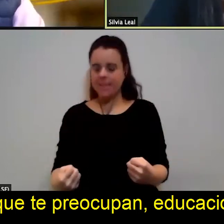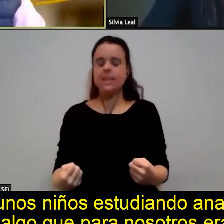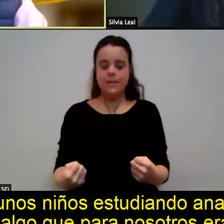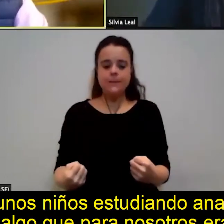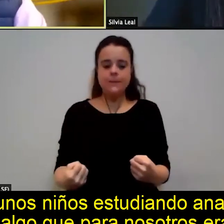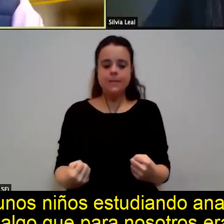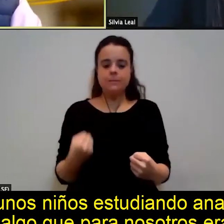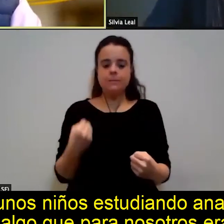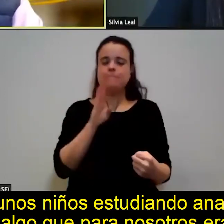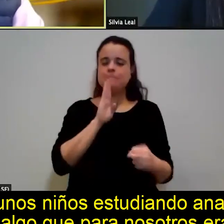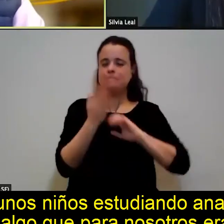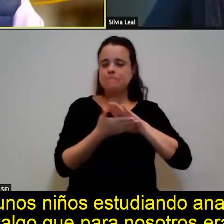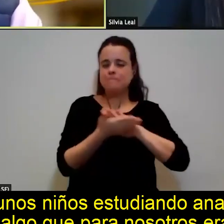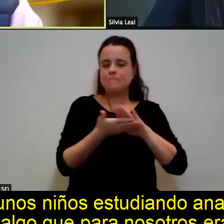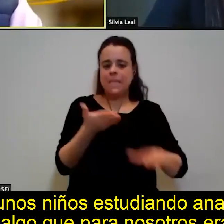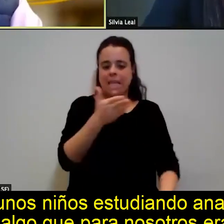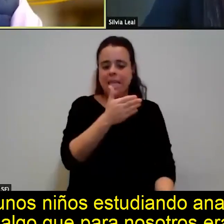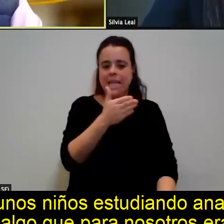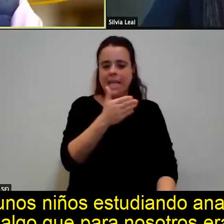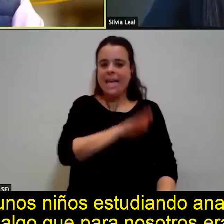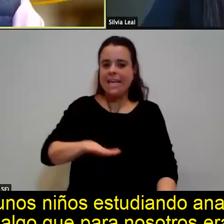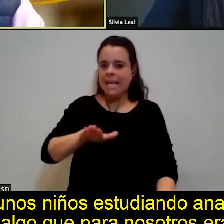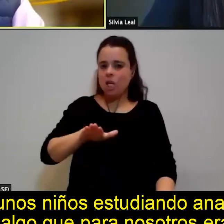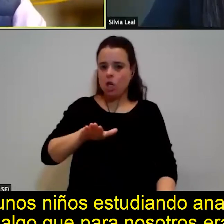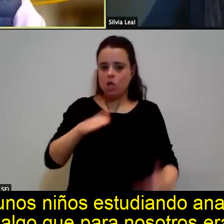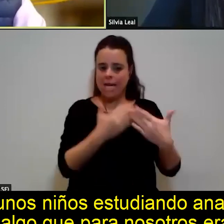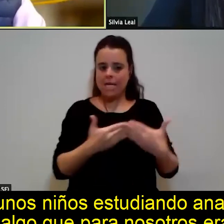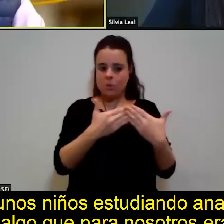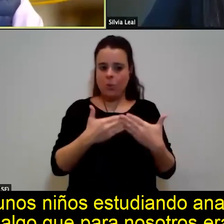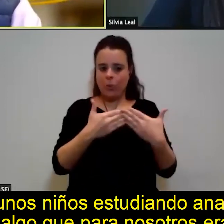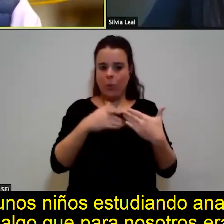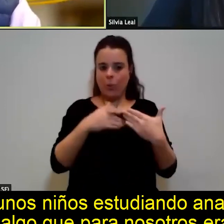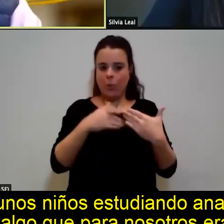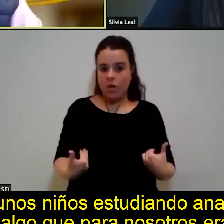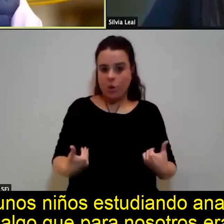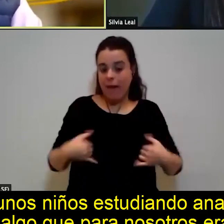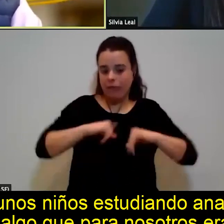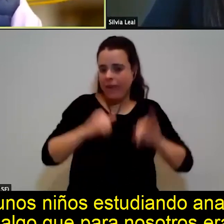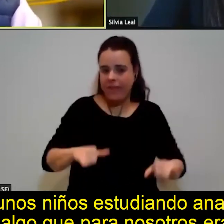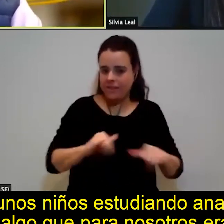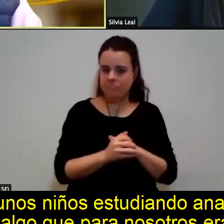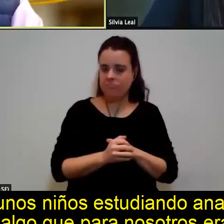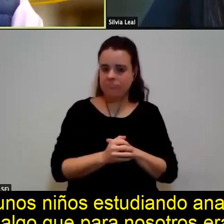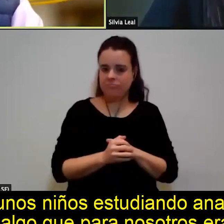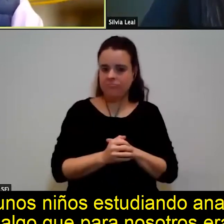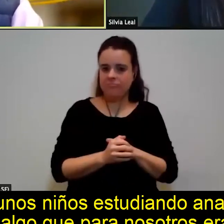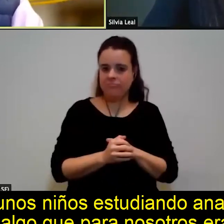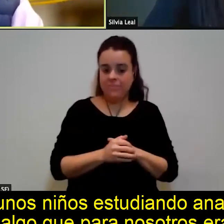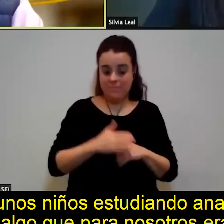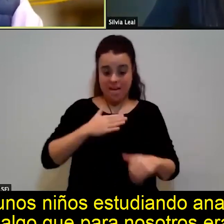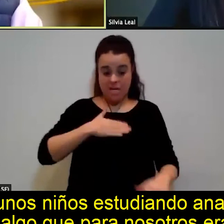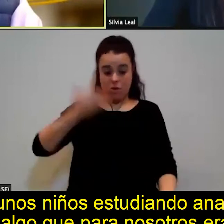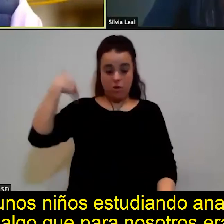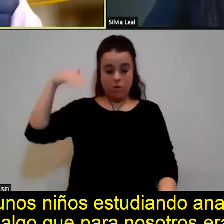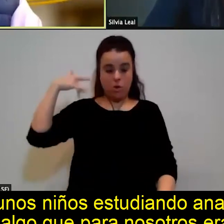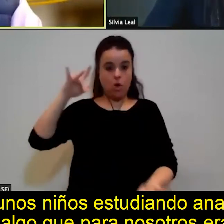ahí hablabas antes, ¿no? De unos niños estudiando anatomía súper felices, o sea, jugando, estudiando algo que para nosotros cuando